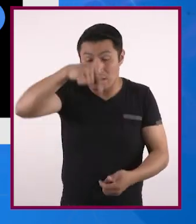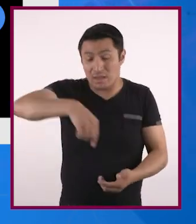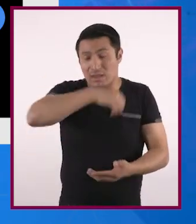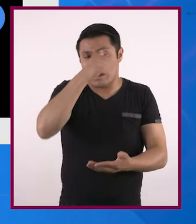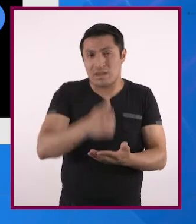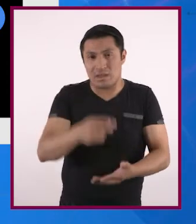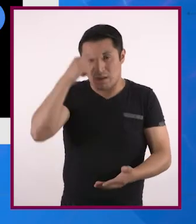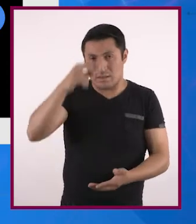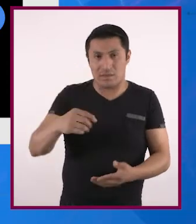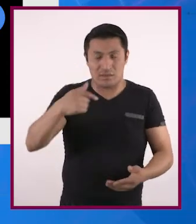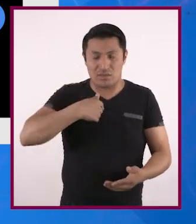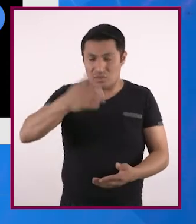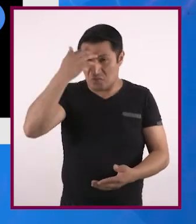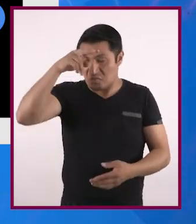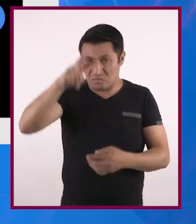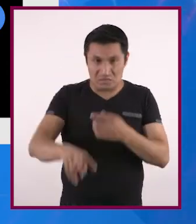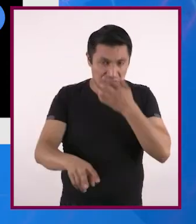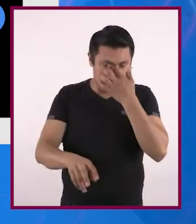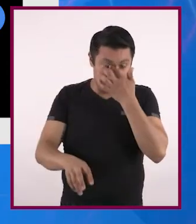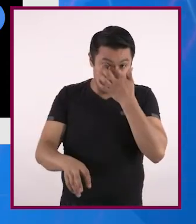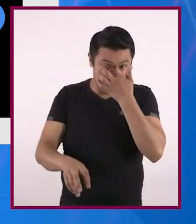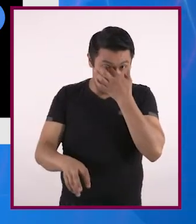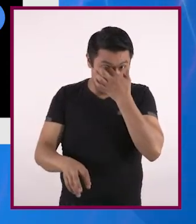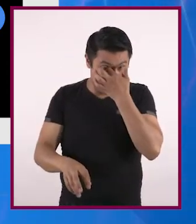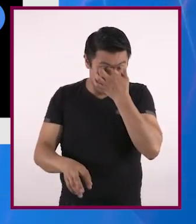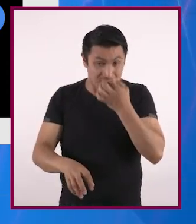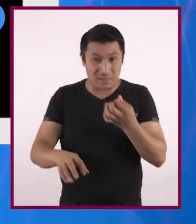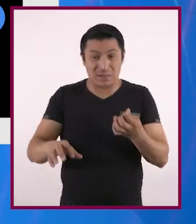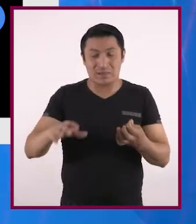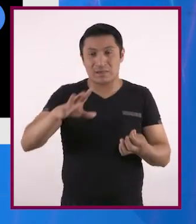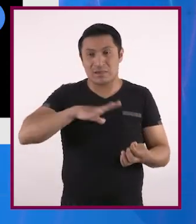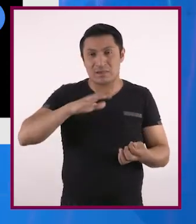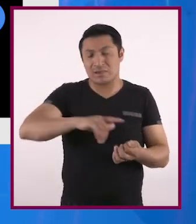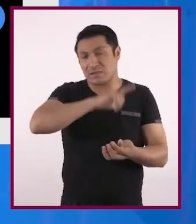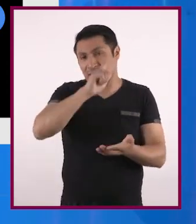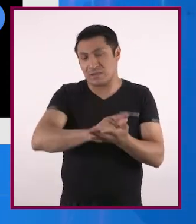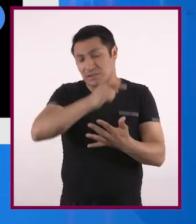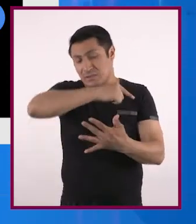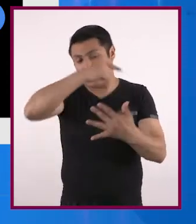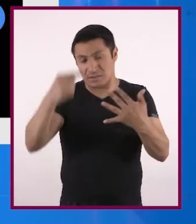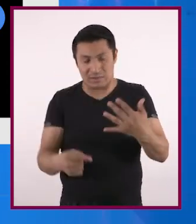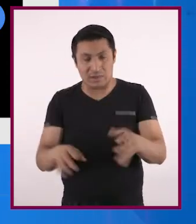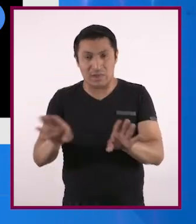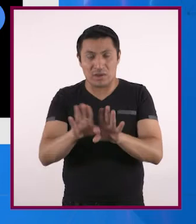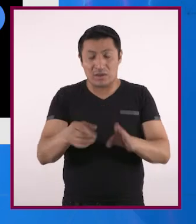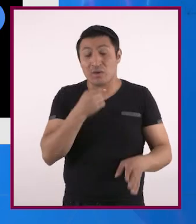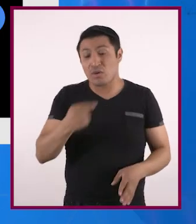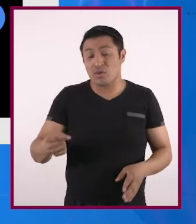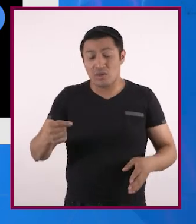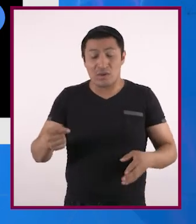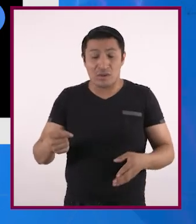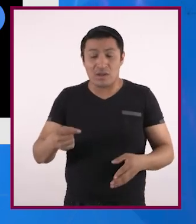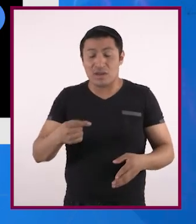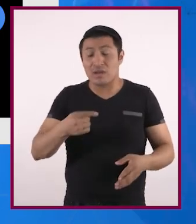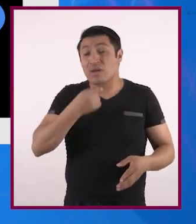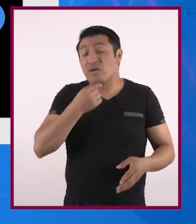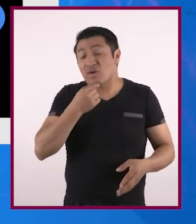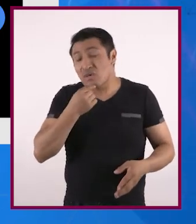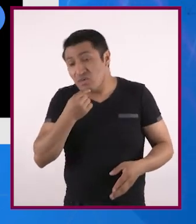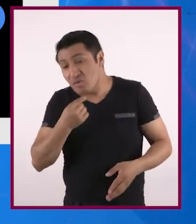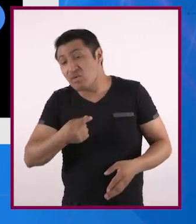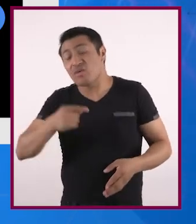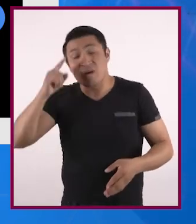México, que es el caso que conozco realmente bien, hay leyes también que impiden que un niño o niña sobreviva en calle, sino que